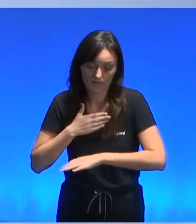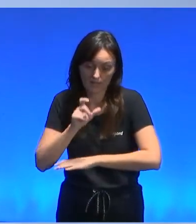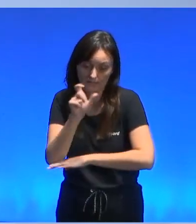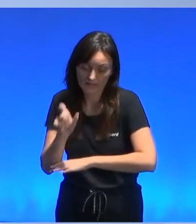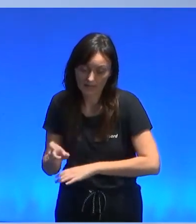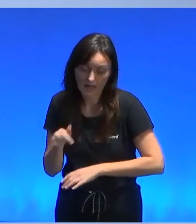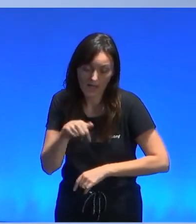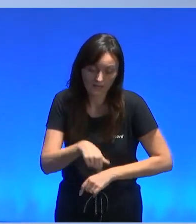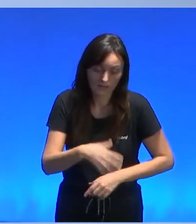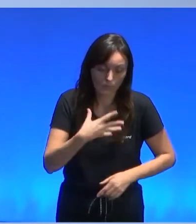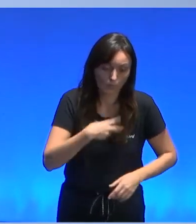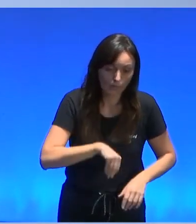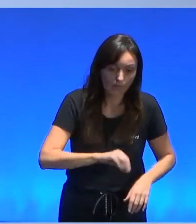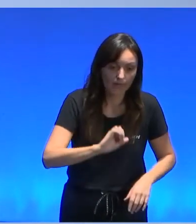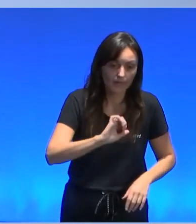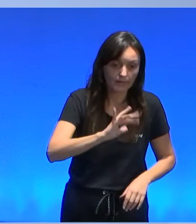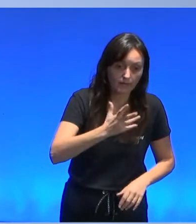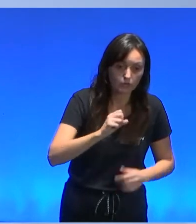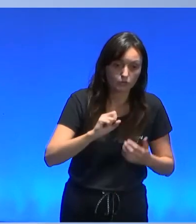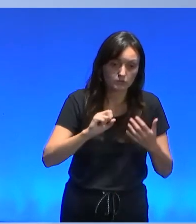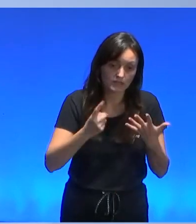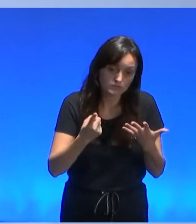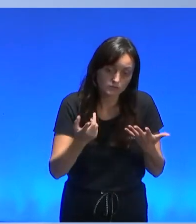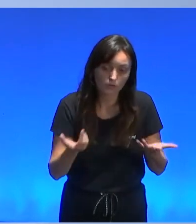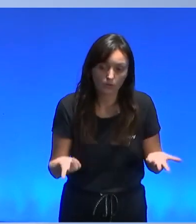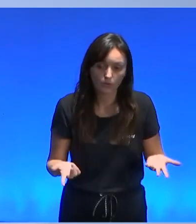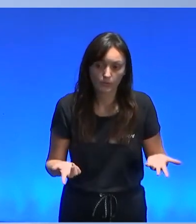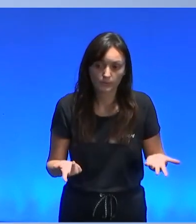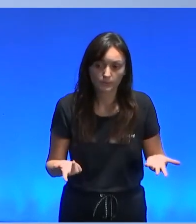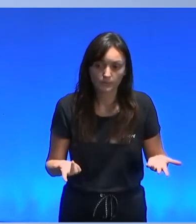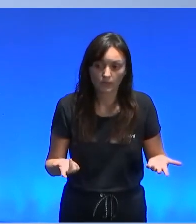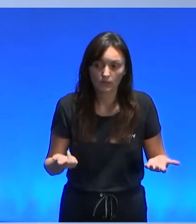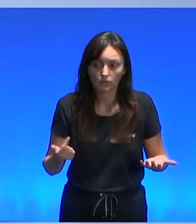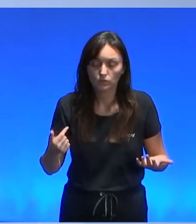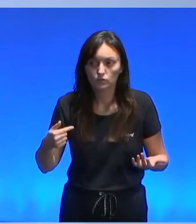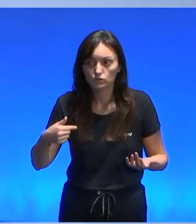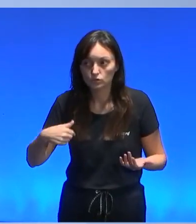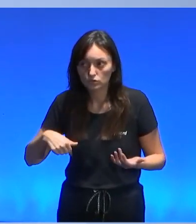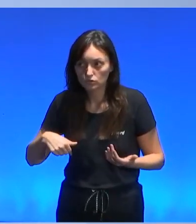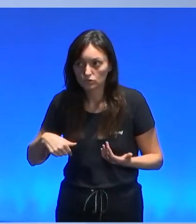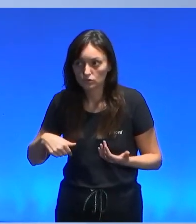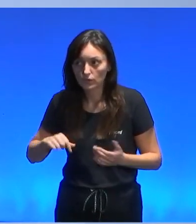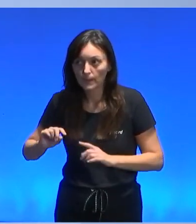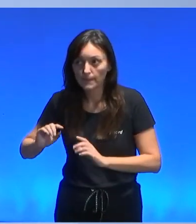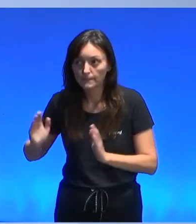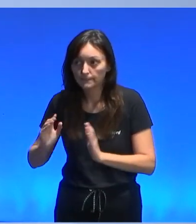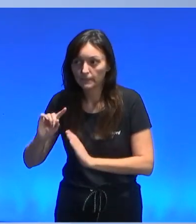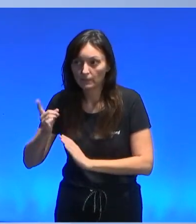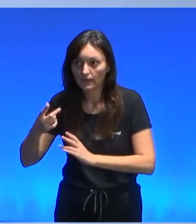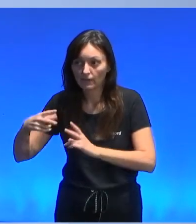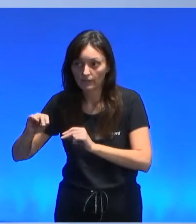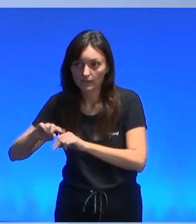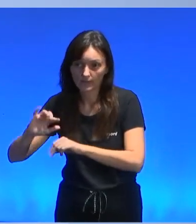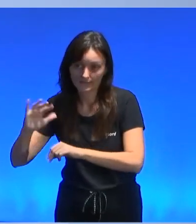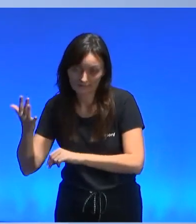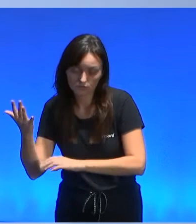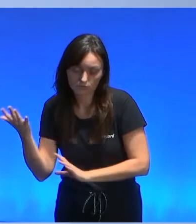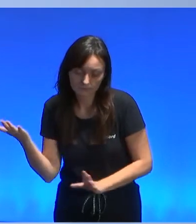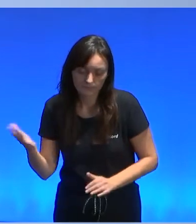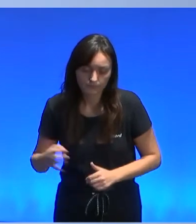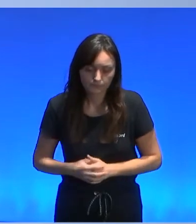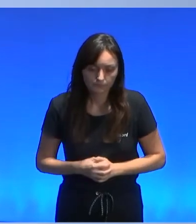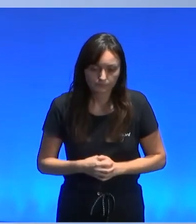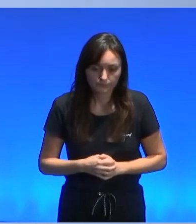aquí podría ser quinto y sexto, porque nosotros terminamos la primaria con quinto,